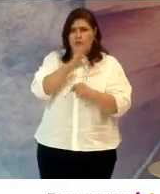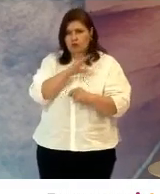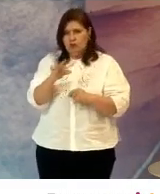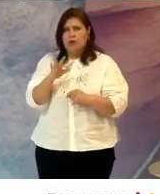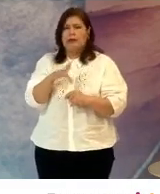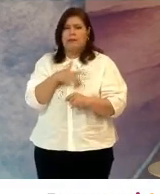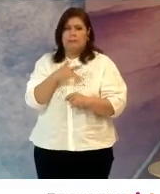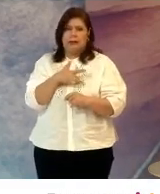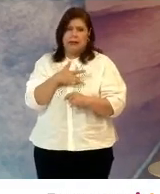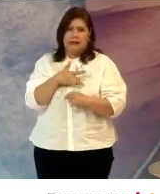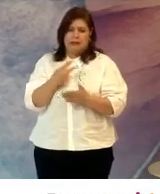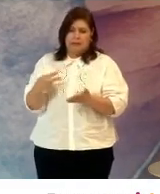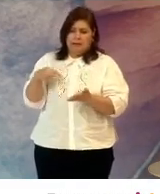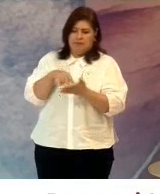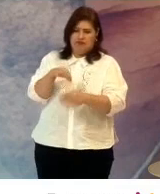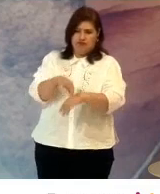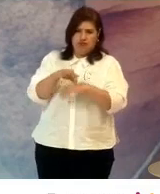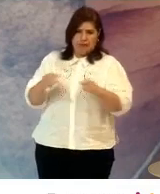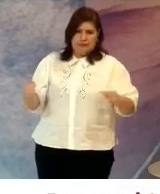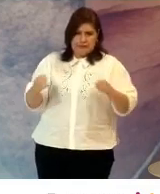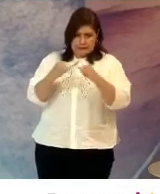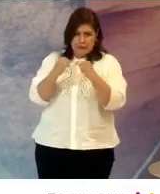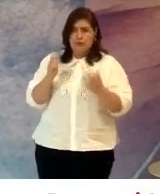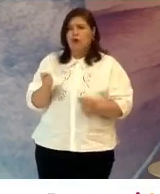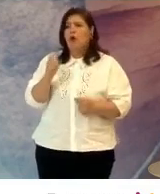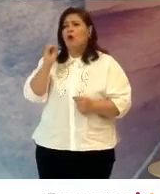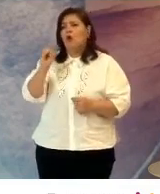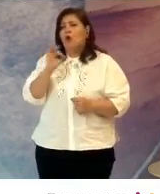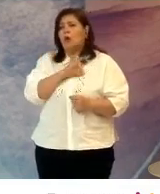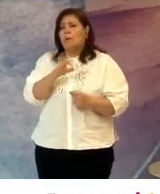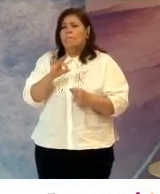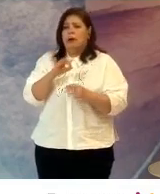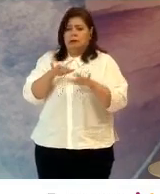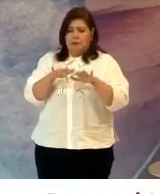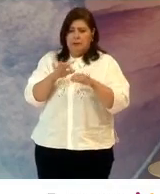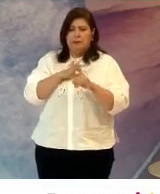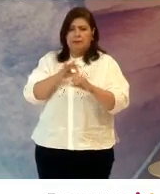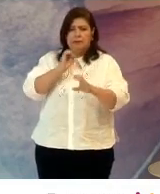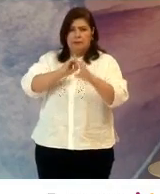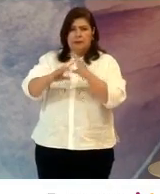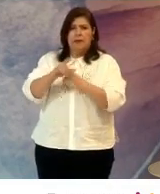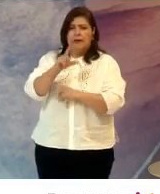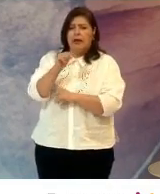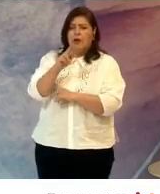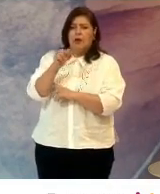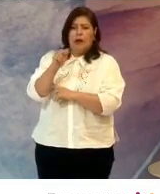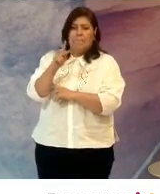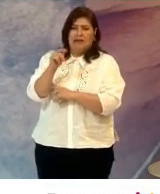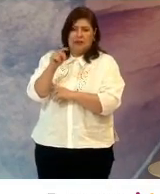Presencing Institute, o de manera directa que le escriban a Laura Pastorini,